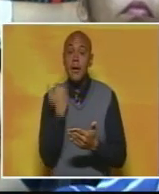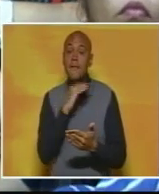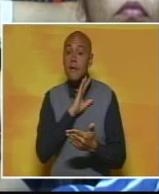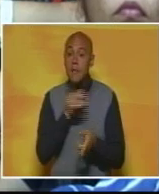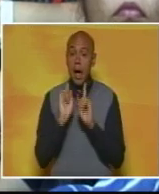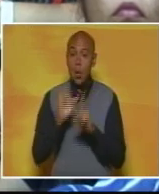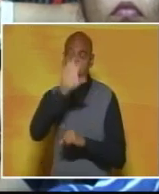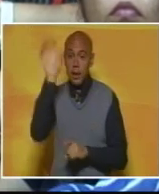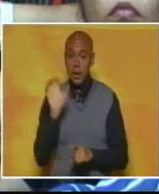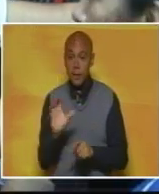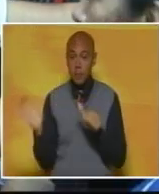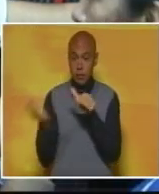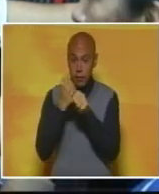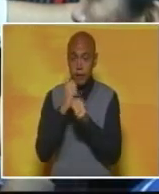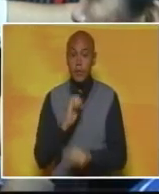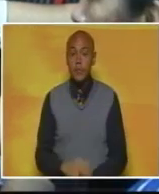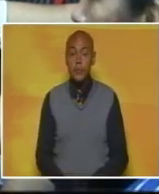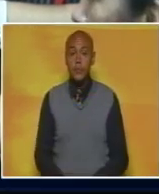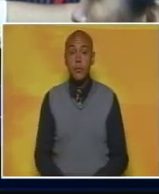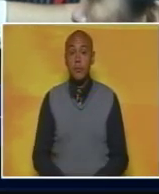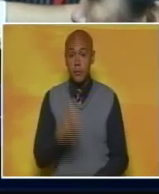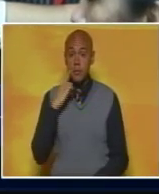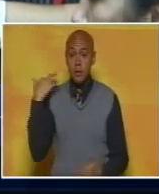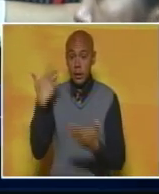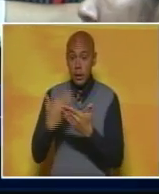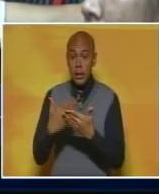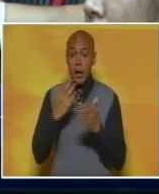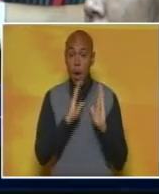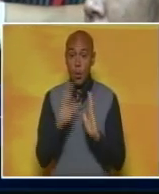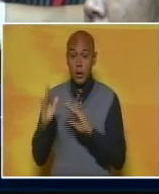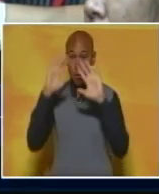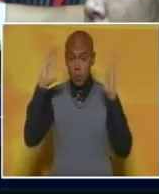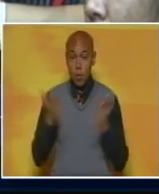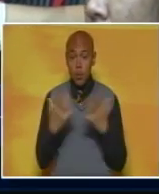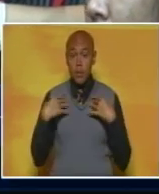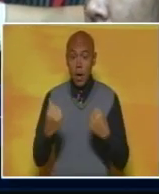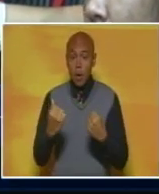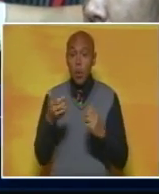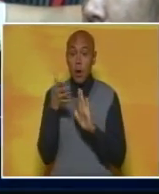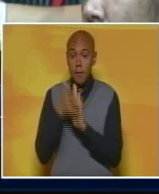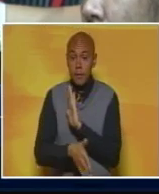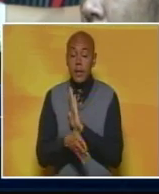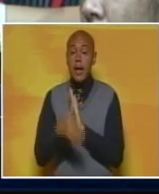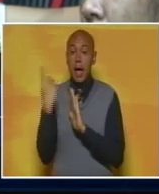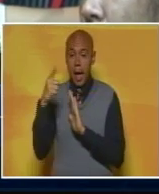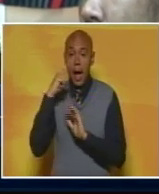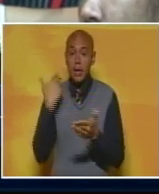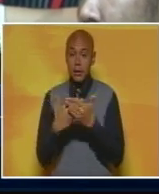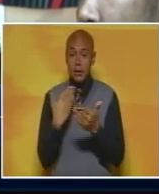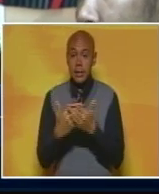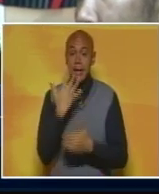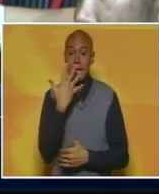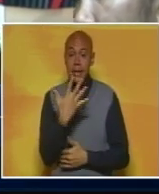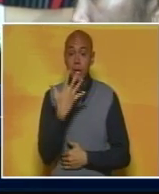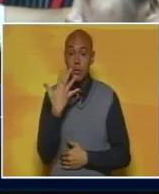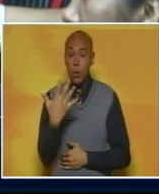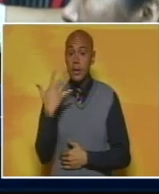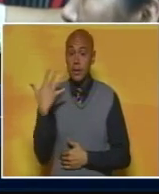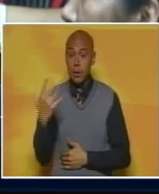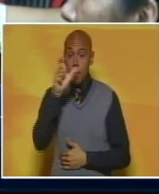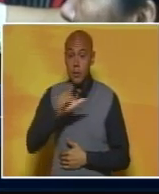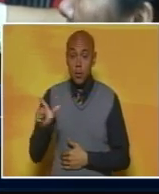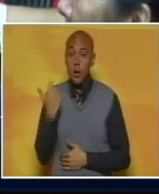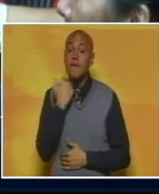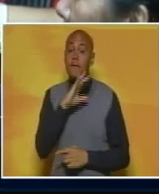algunos países. Hasta la fecha, la Organización Mundial de la Salud maneja la confirmación de 555